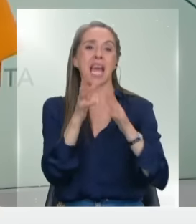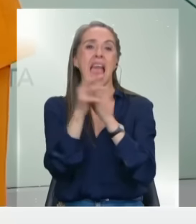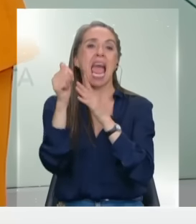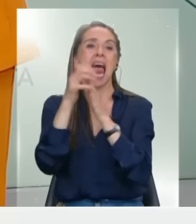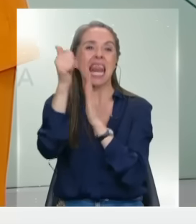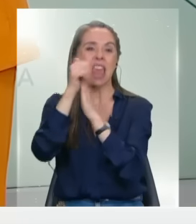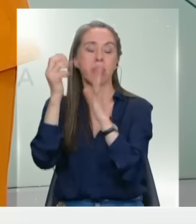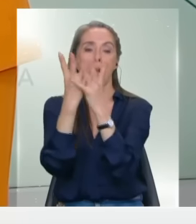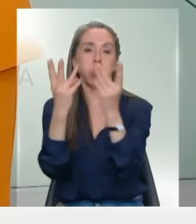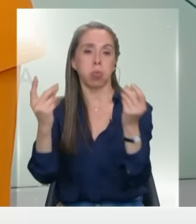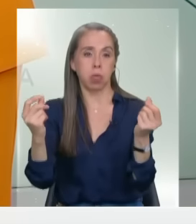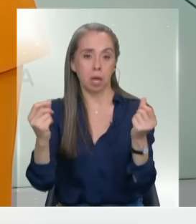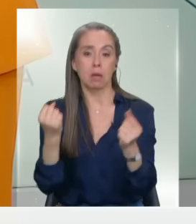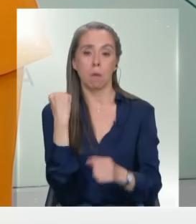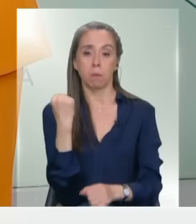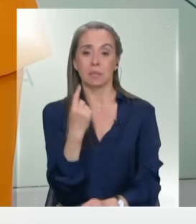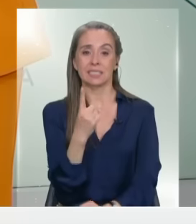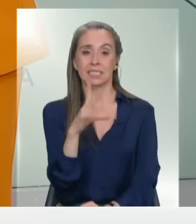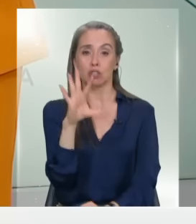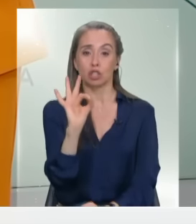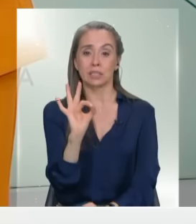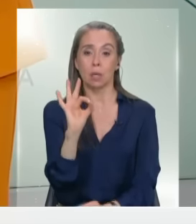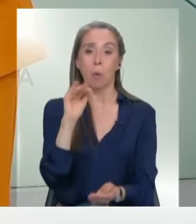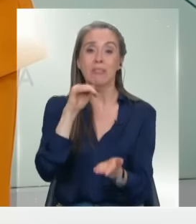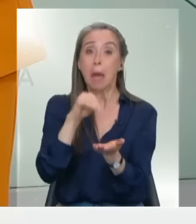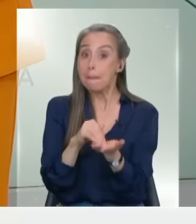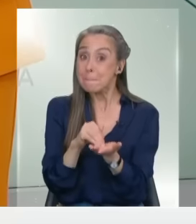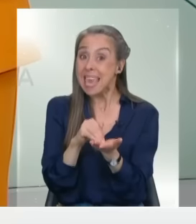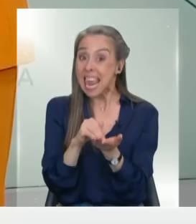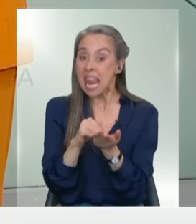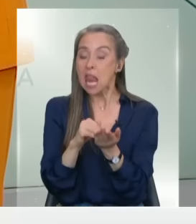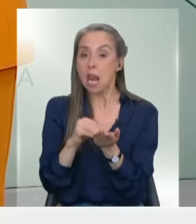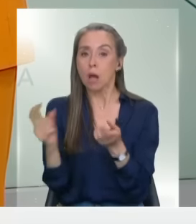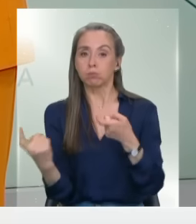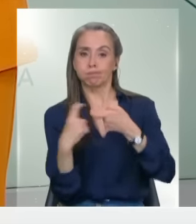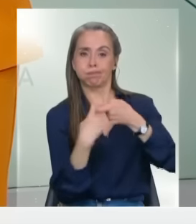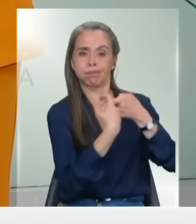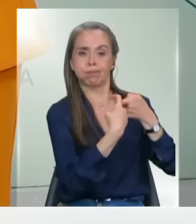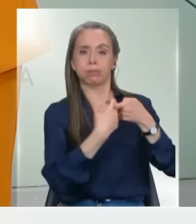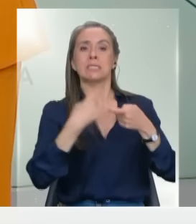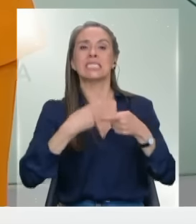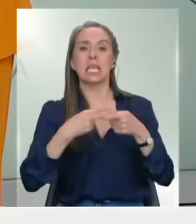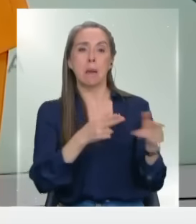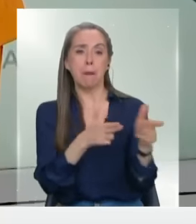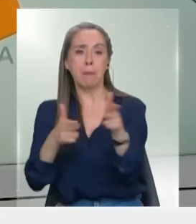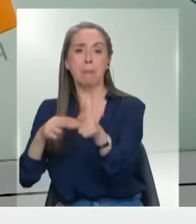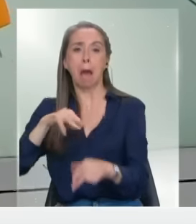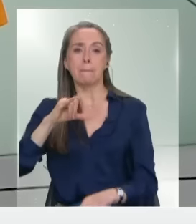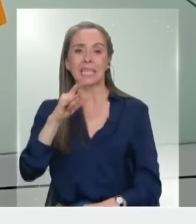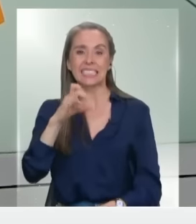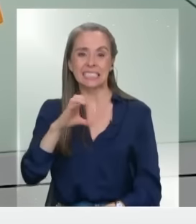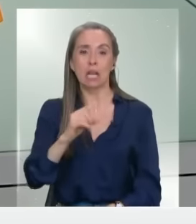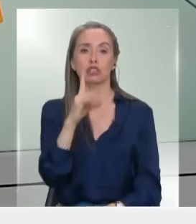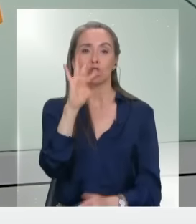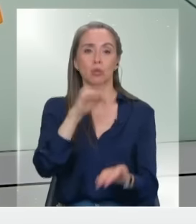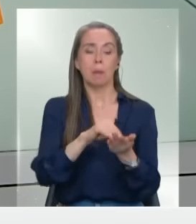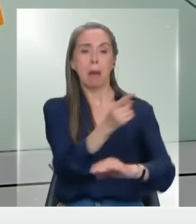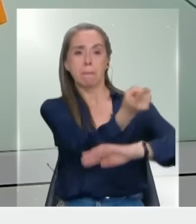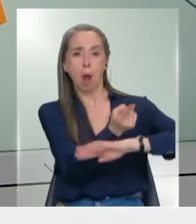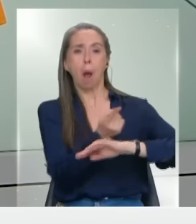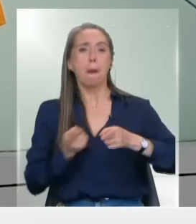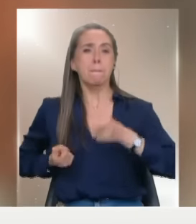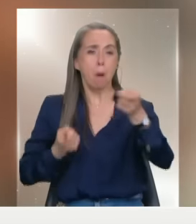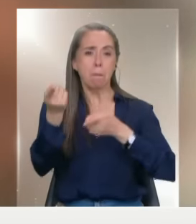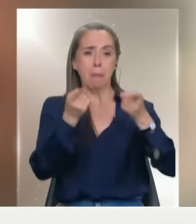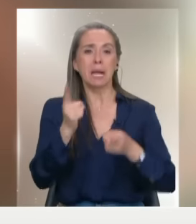también, tiene más de 150.000 milicianos y 150.000 cohetes, misiles, todo esto